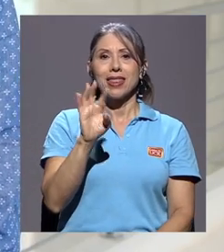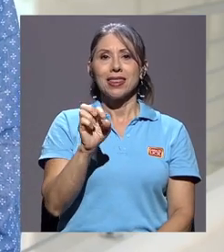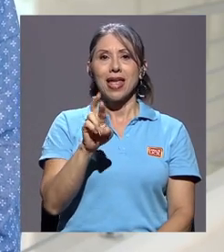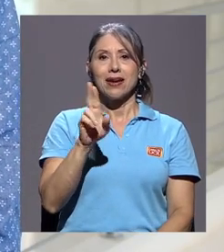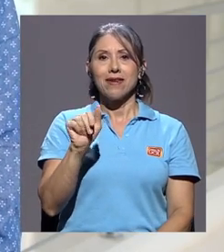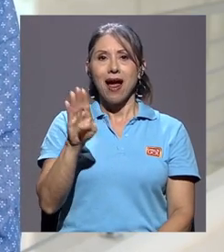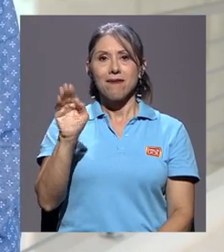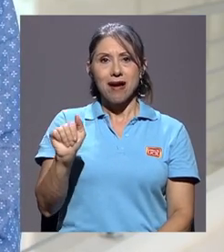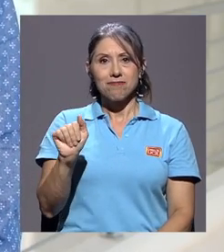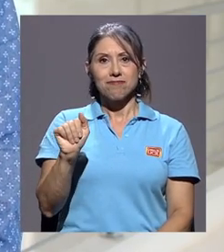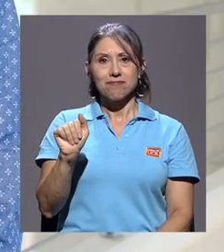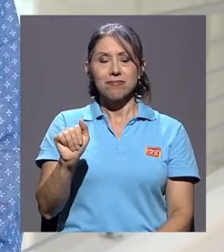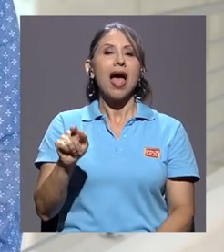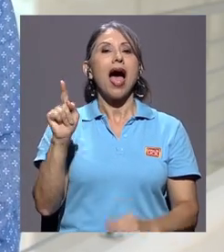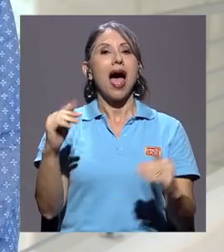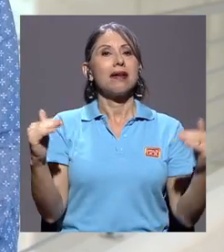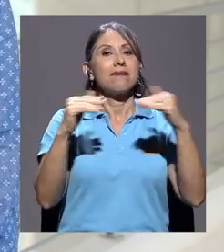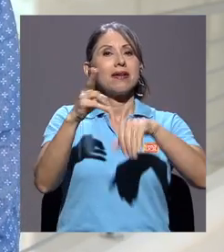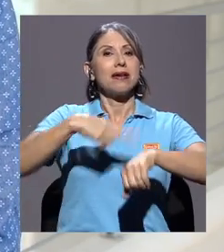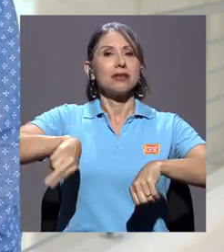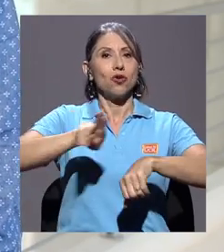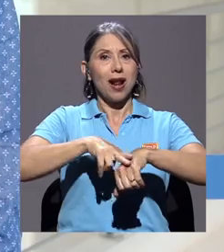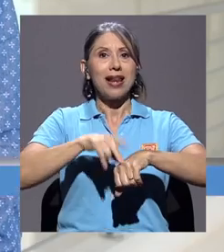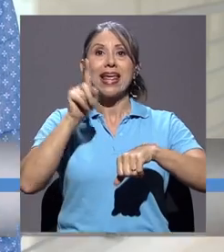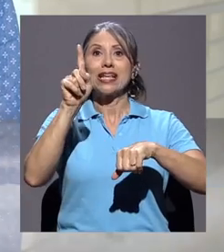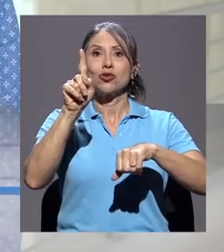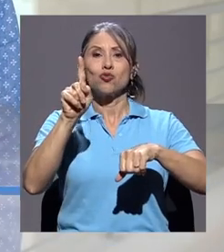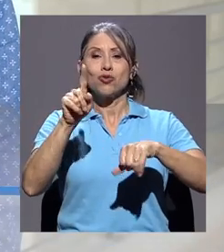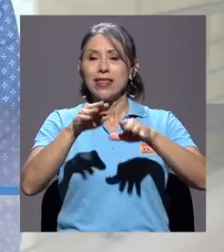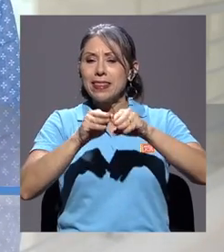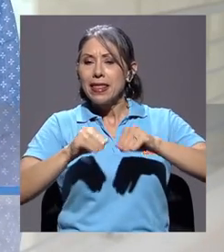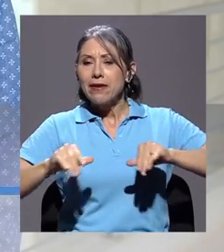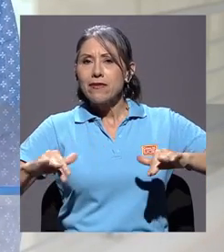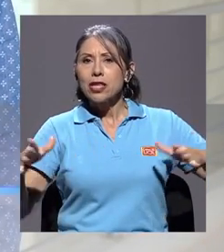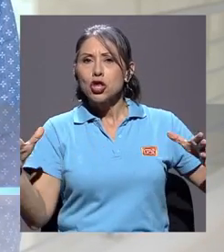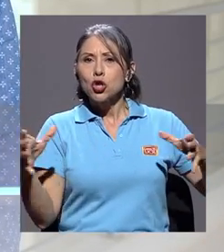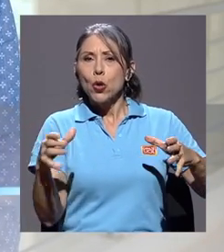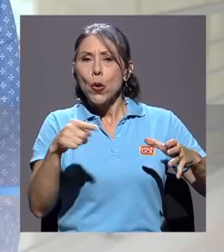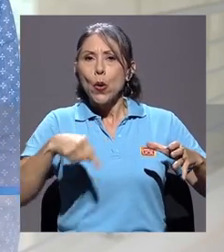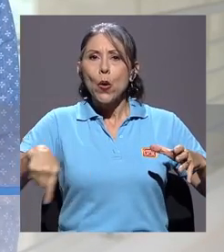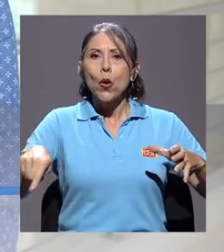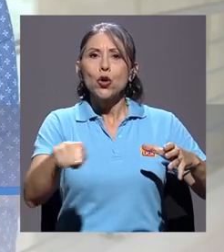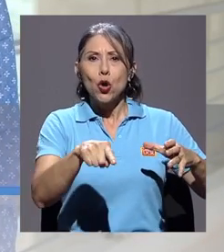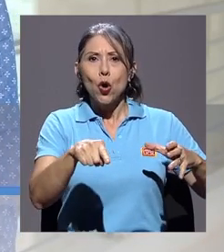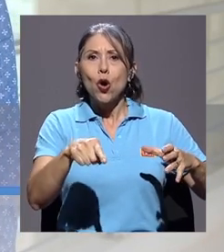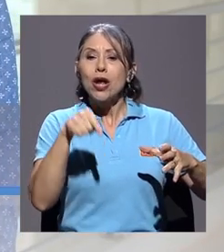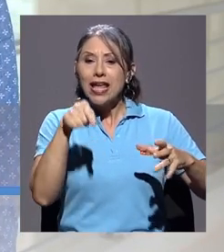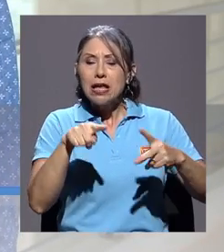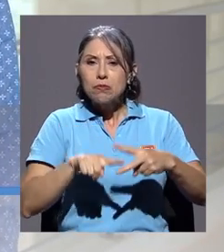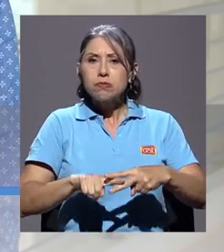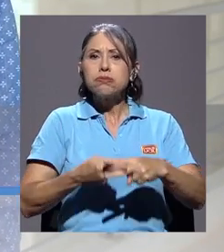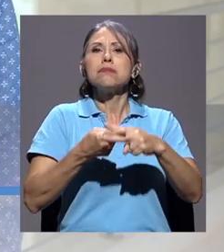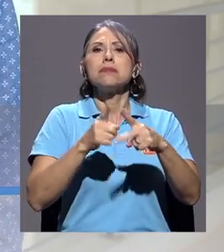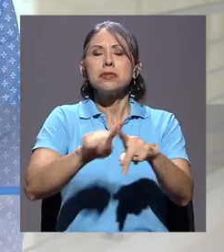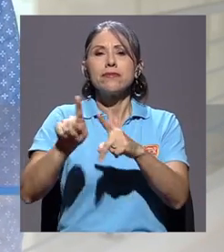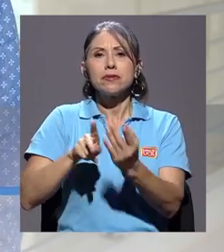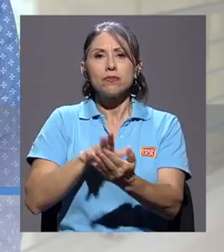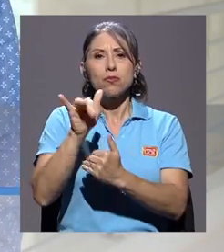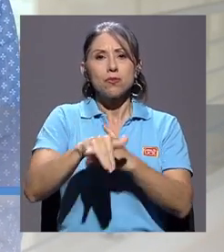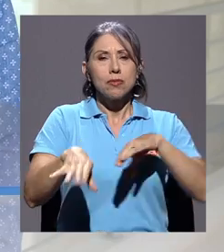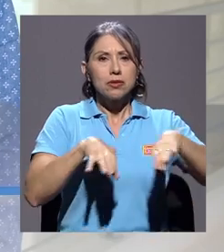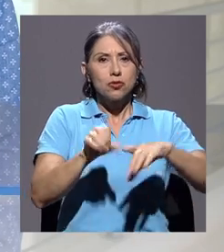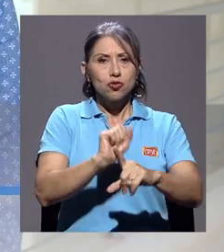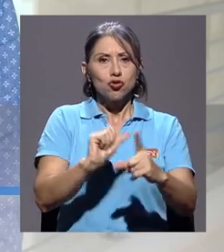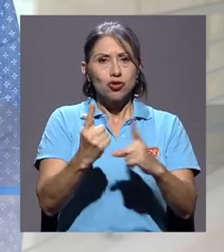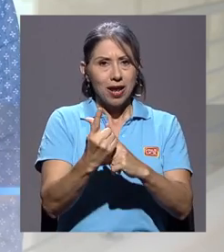a nivel nacional, es uno de los territorios que ha sido, pues, por decirlo de alguna manera, cuna de varios proyectos de acción social y